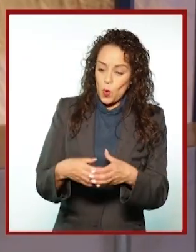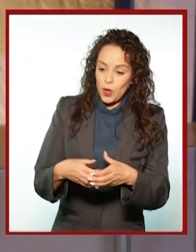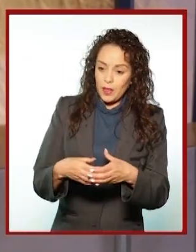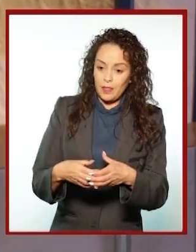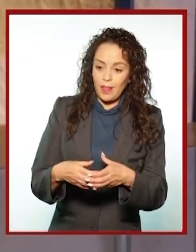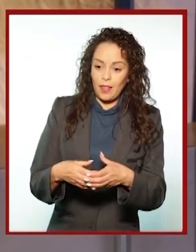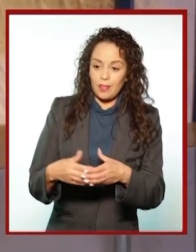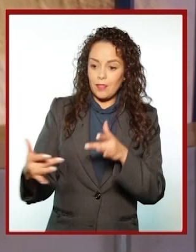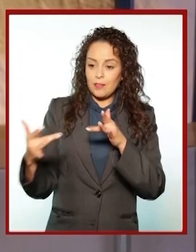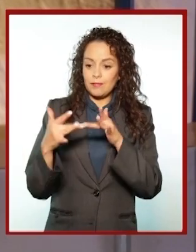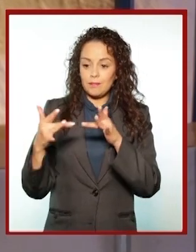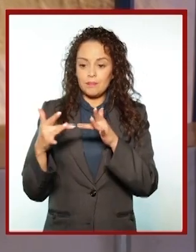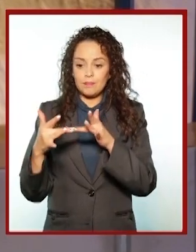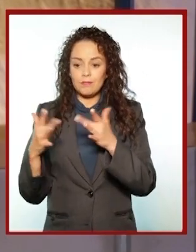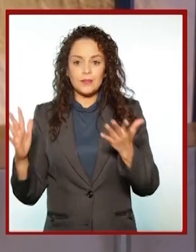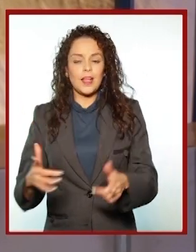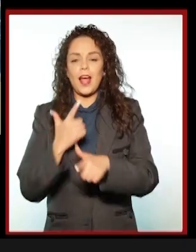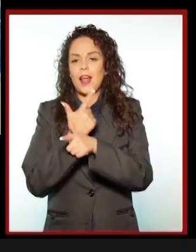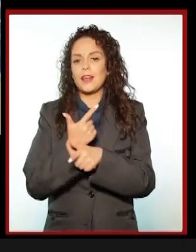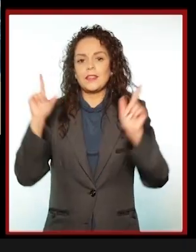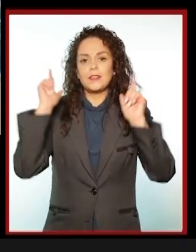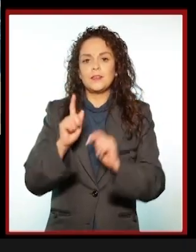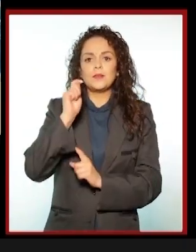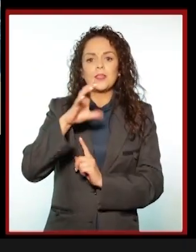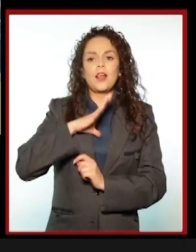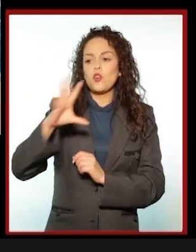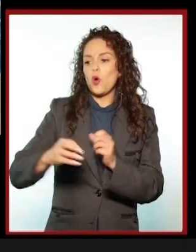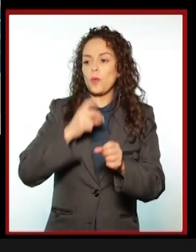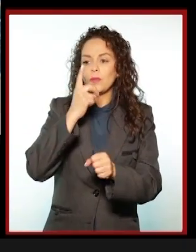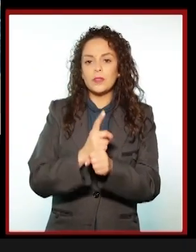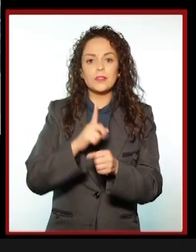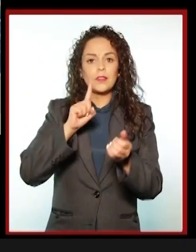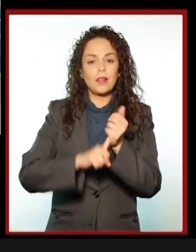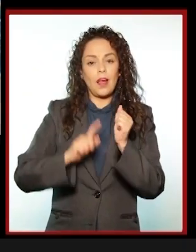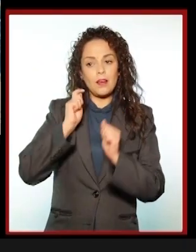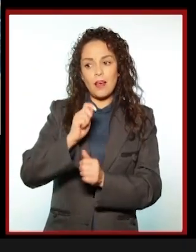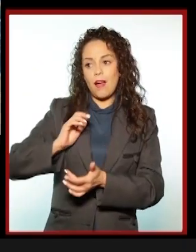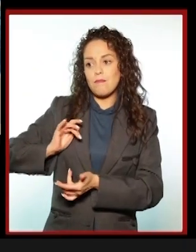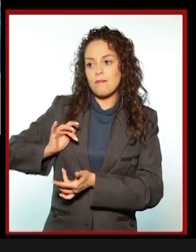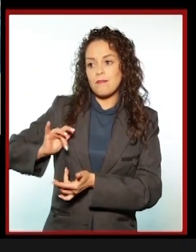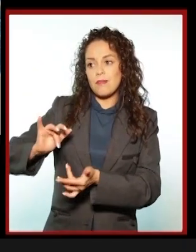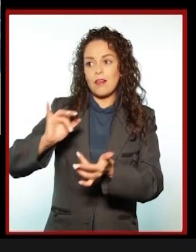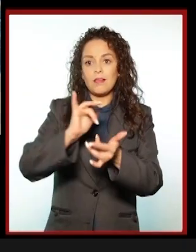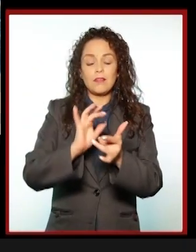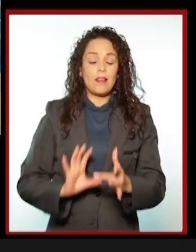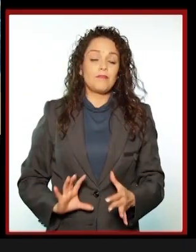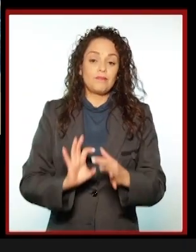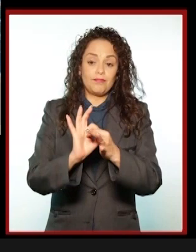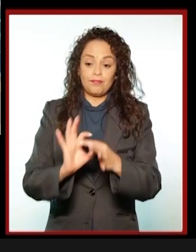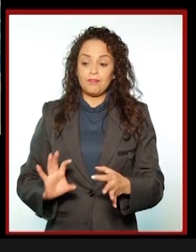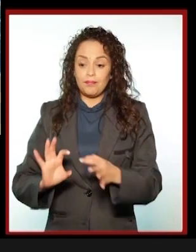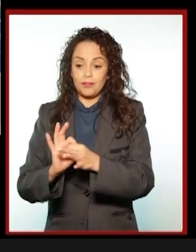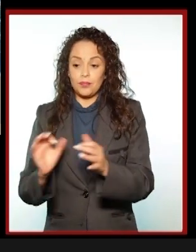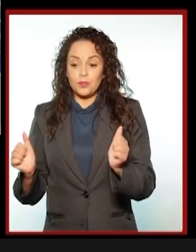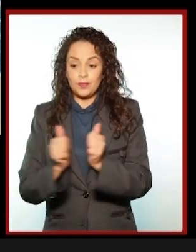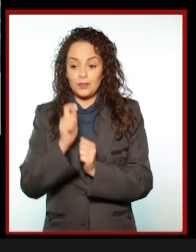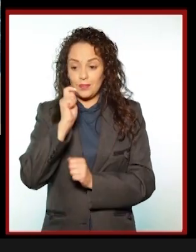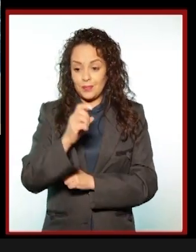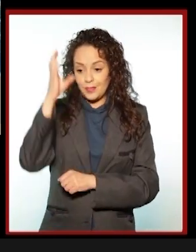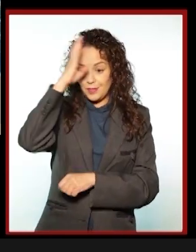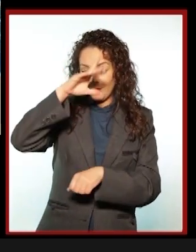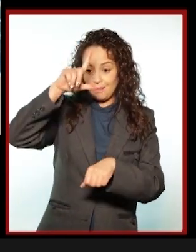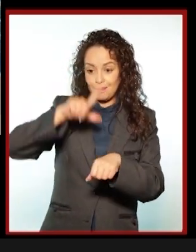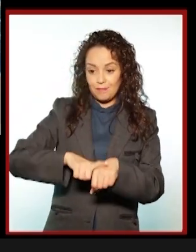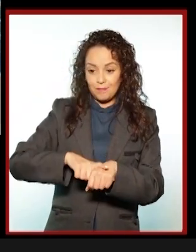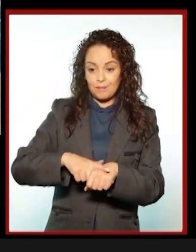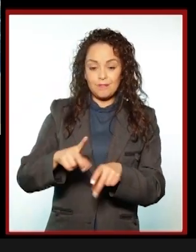para desde cualquier opción de nuestras propias redes y vincularnos con la